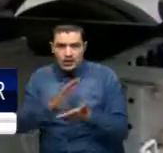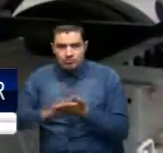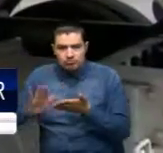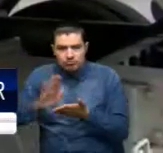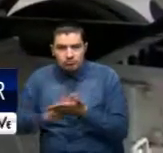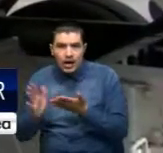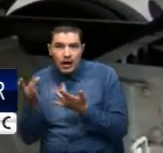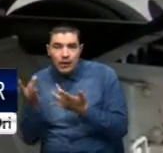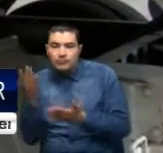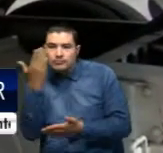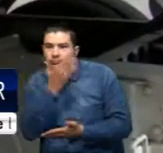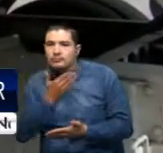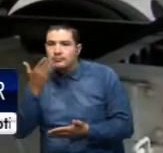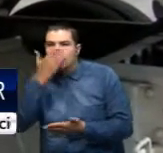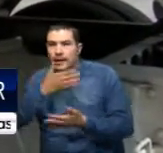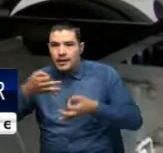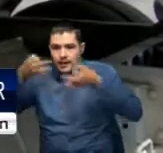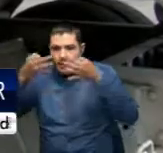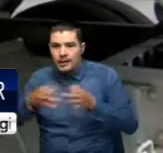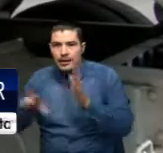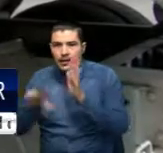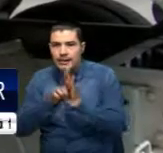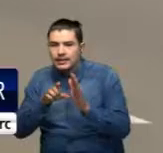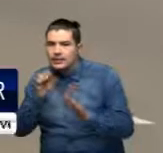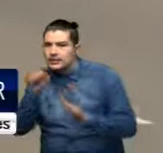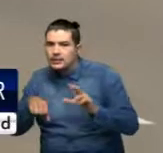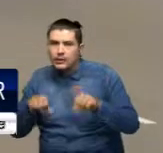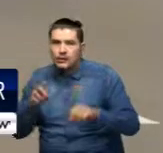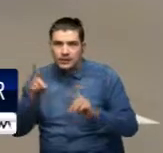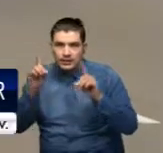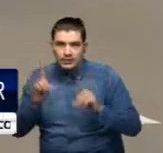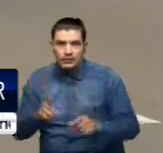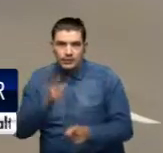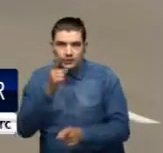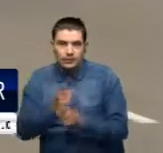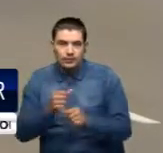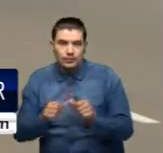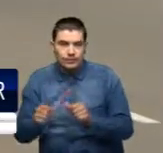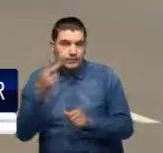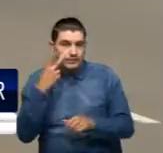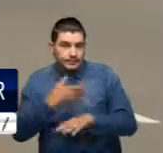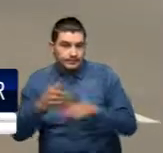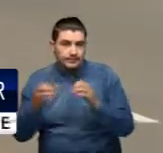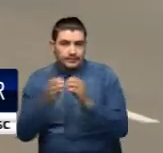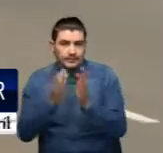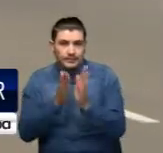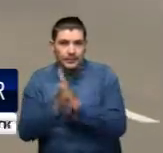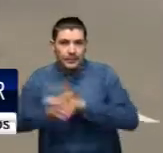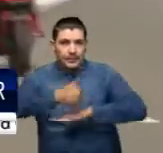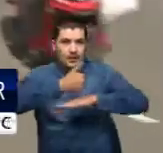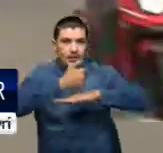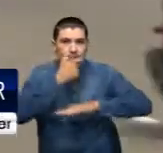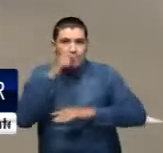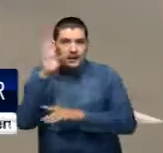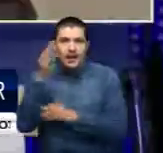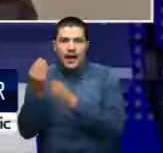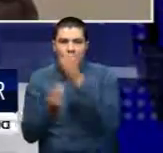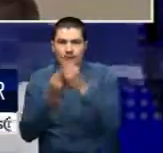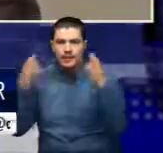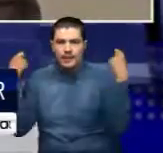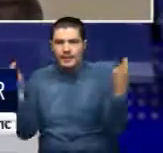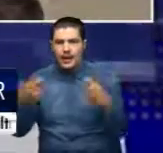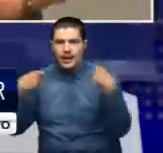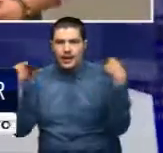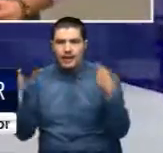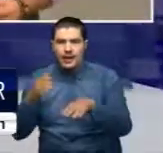mientras el congreso legisla al respecto las autoridades de tránsito anunciaron que realizarán campañas